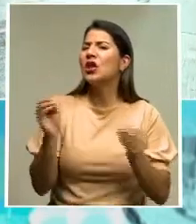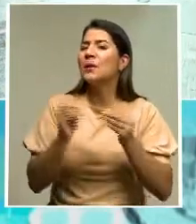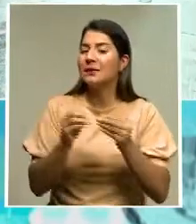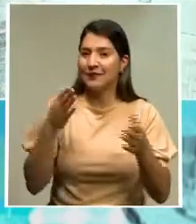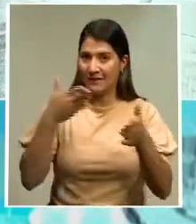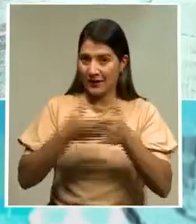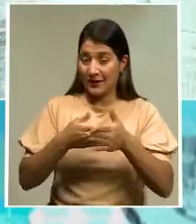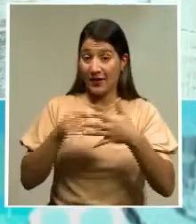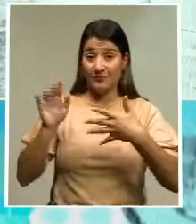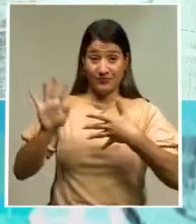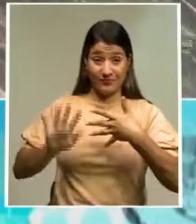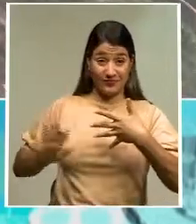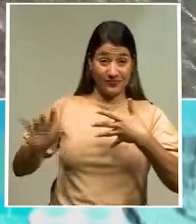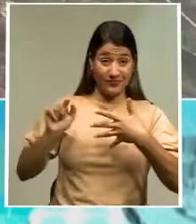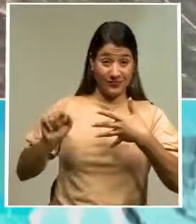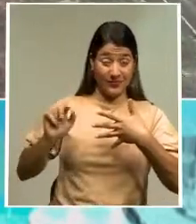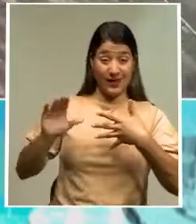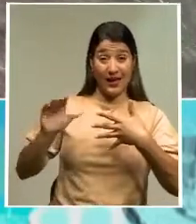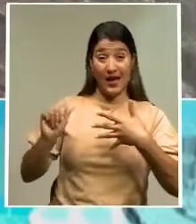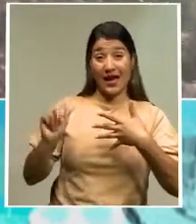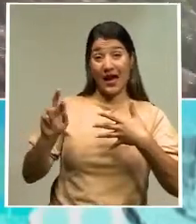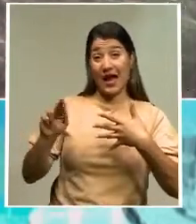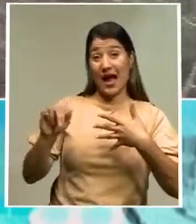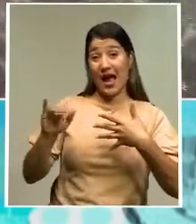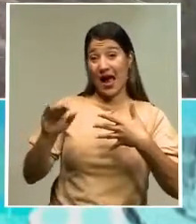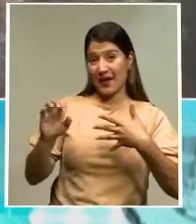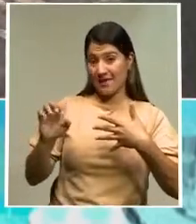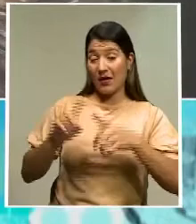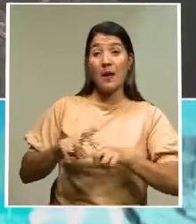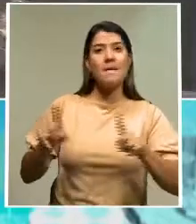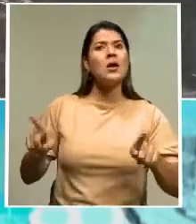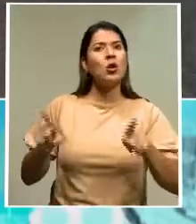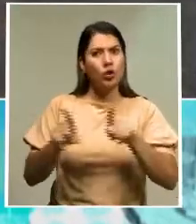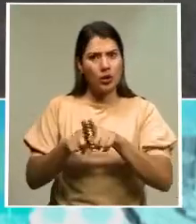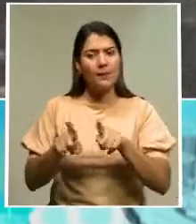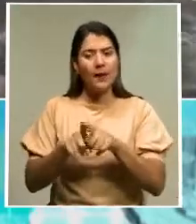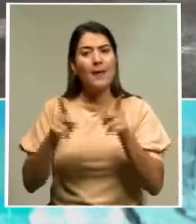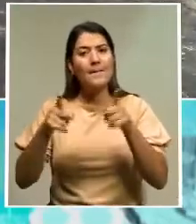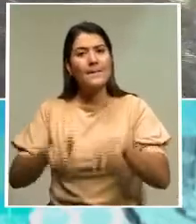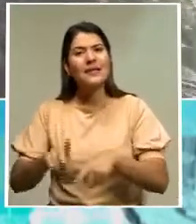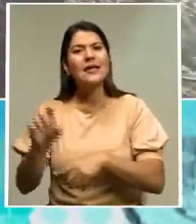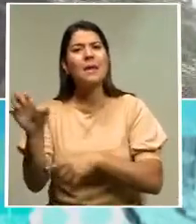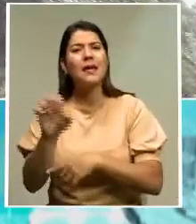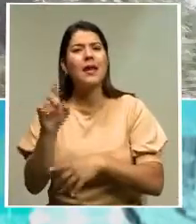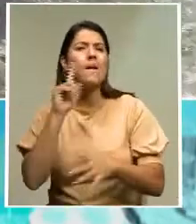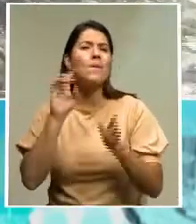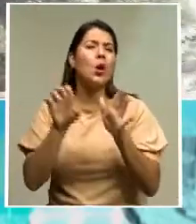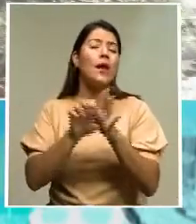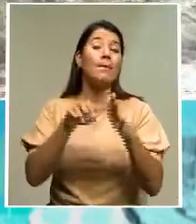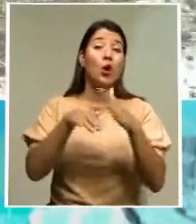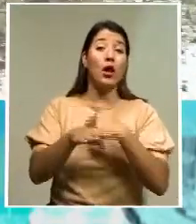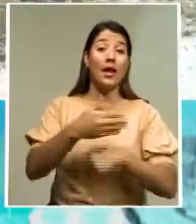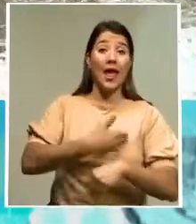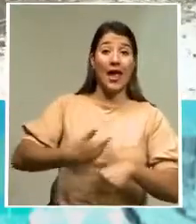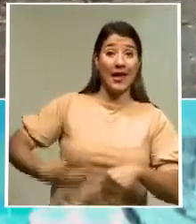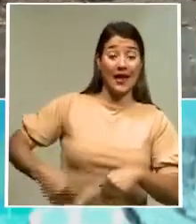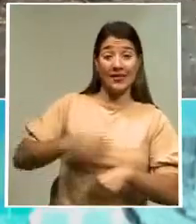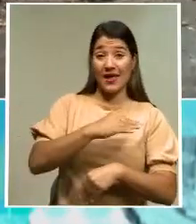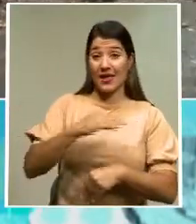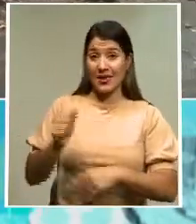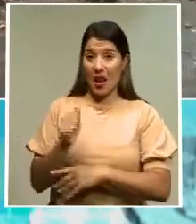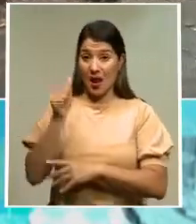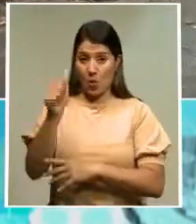afectada, sin embargo se han presentado también emergencias, por ejemplo aquí en Heredia y en Alajuela. Veamos la siguiente